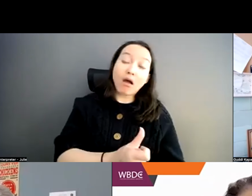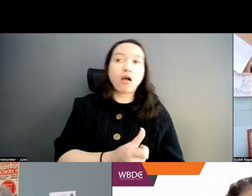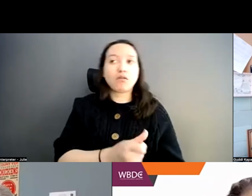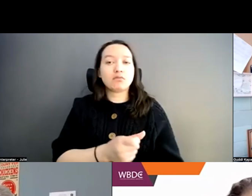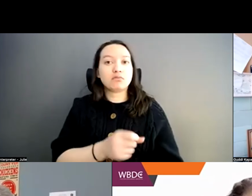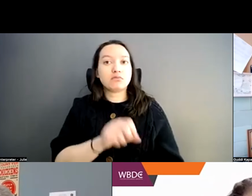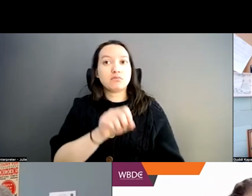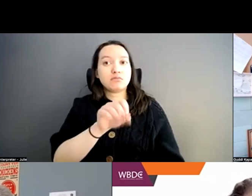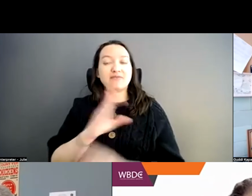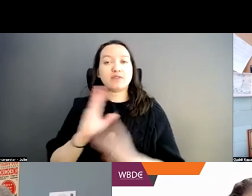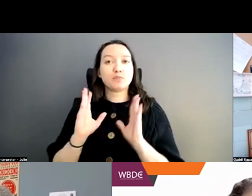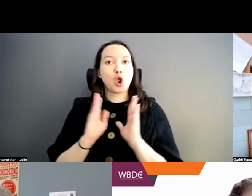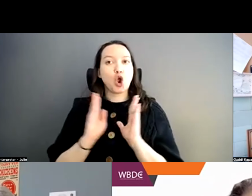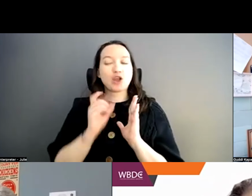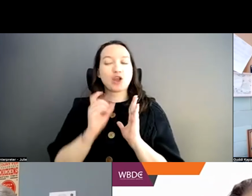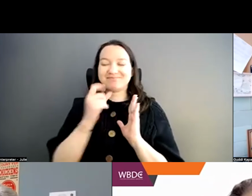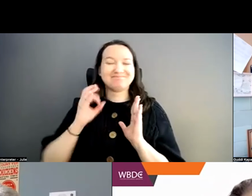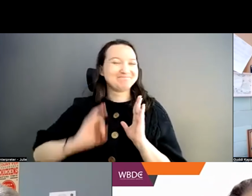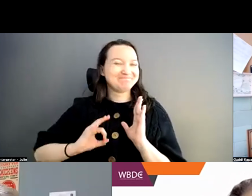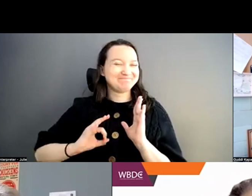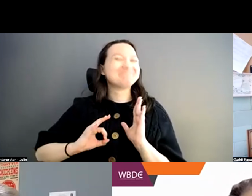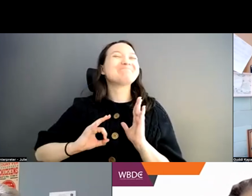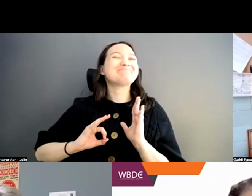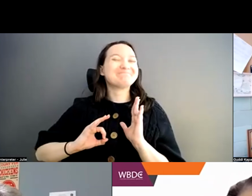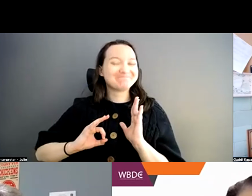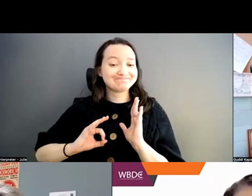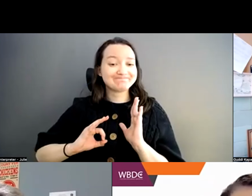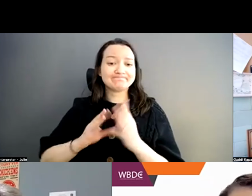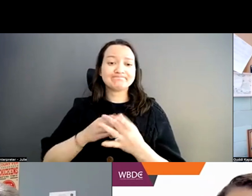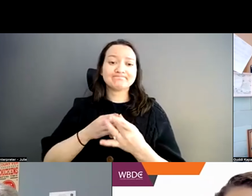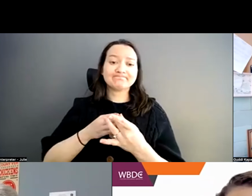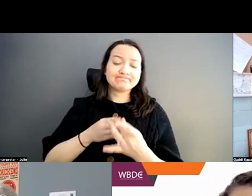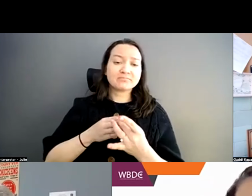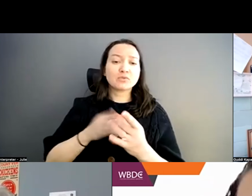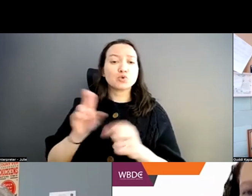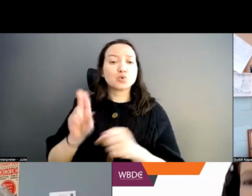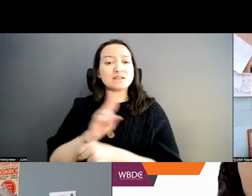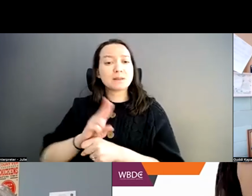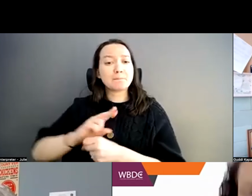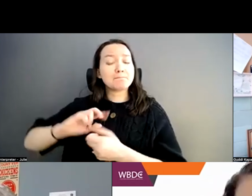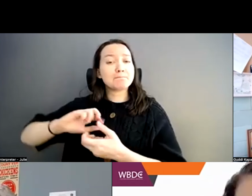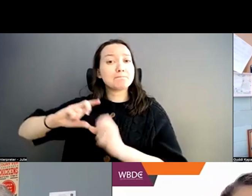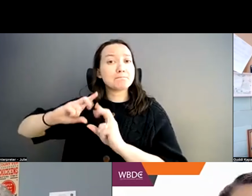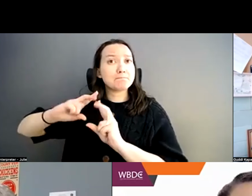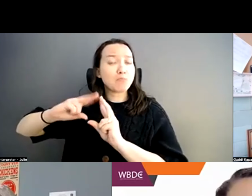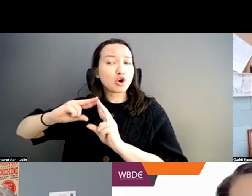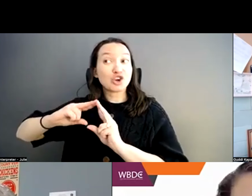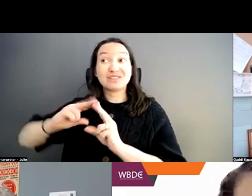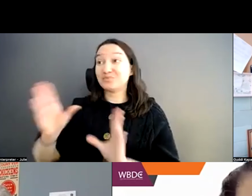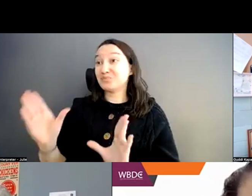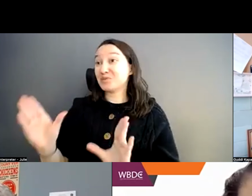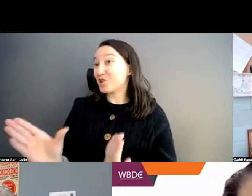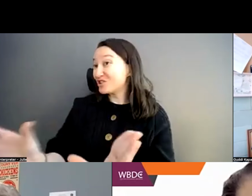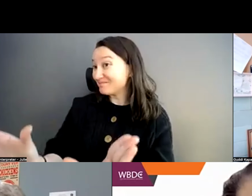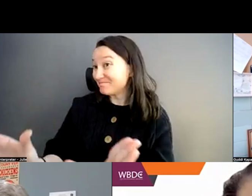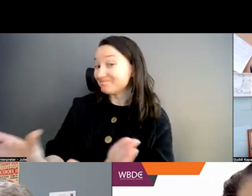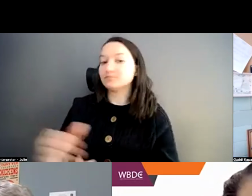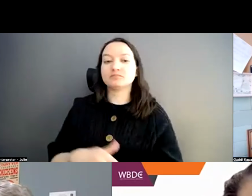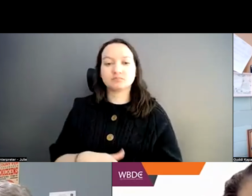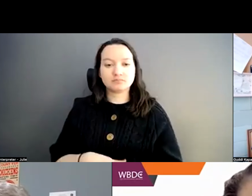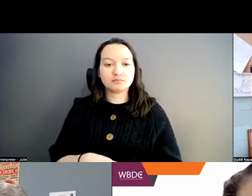Independientemente de que sea recomendado o no, si son una pequeña agencia sin ánimo de lucro, está impulsando a sus compañeros, nosotros